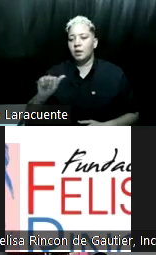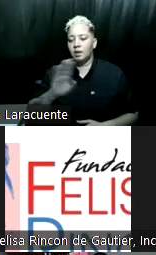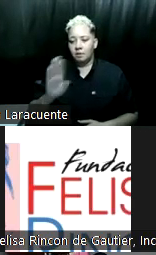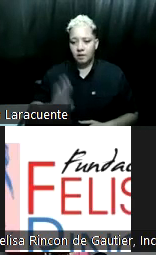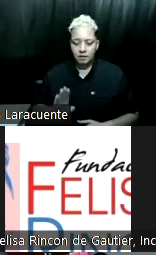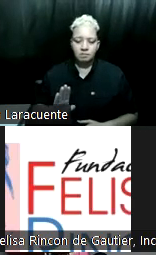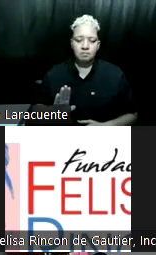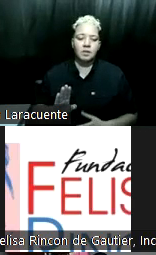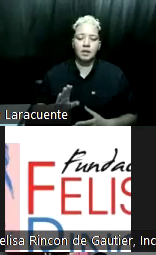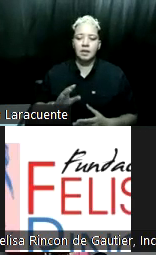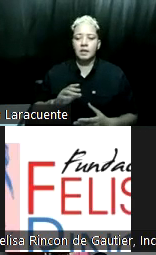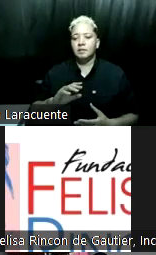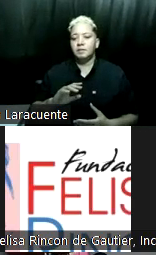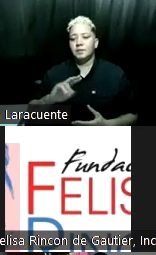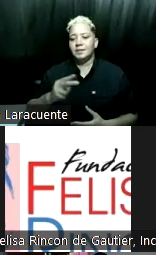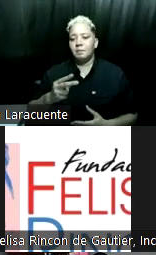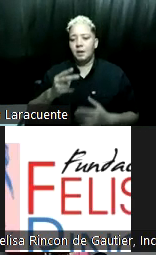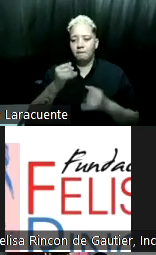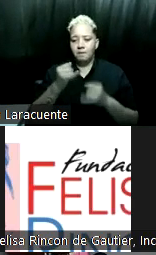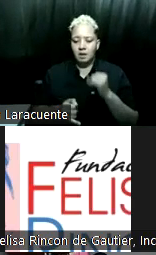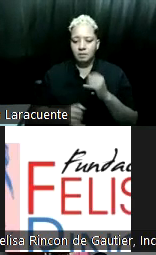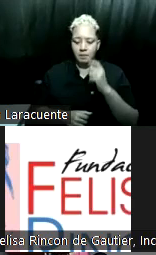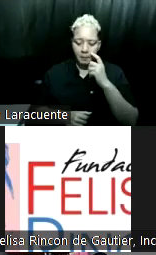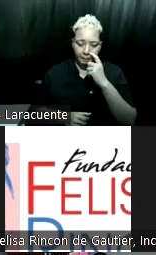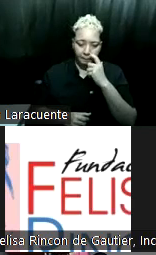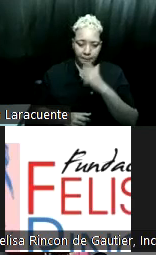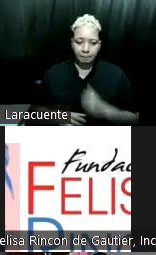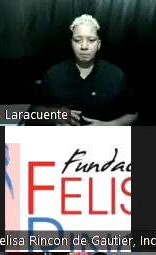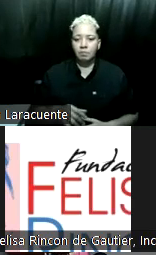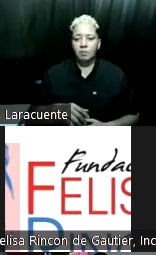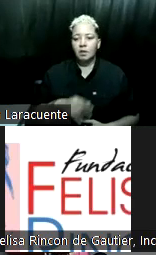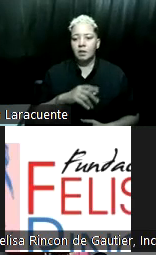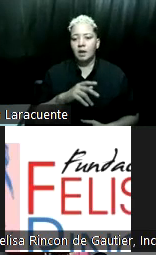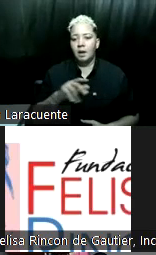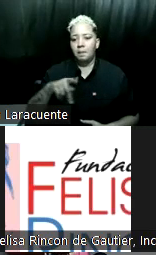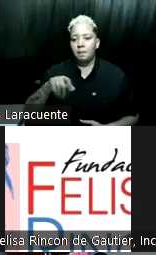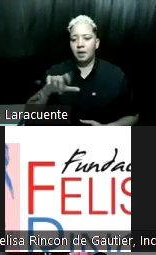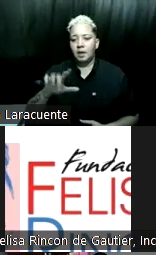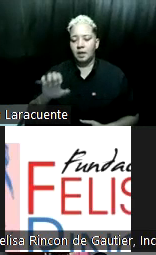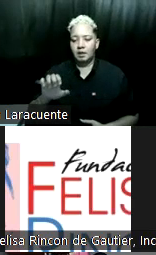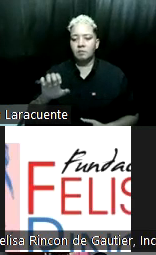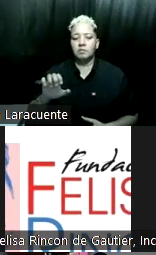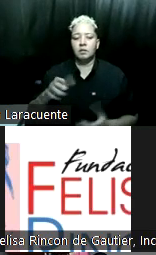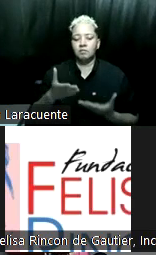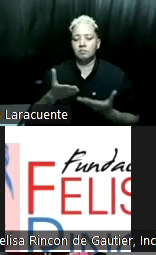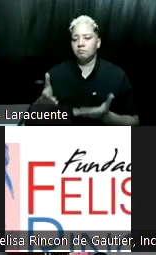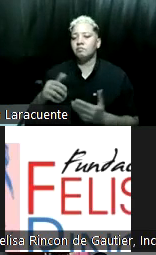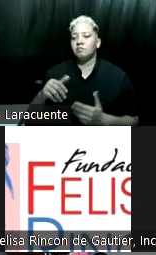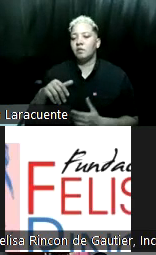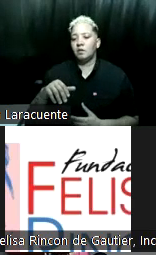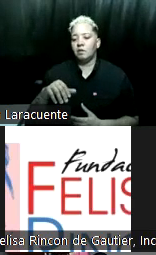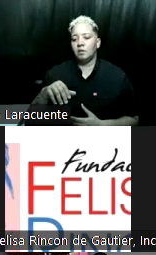semifinales. Atrás quedó el Rey Pelé para dar paso ahora a Johan Cruyff, Gerd